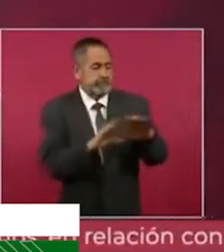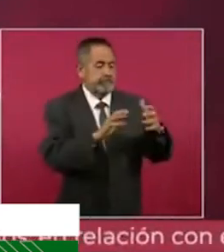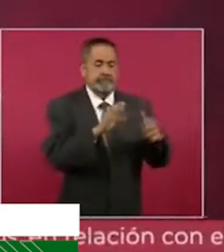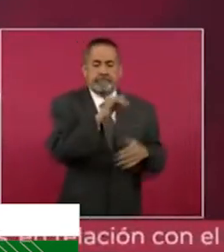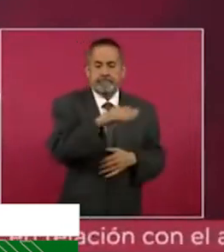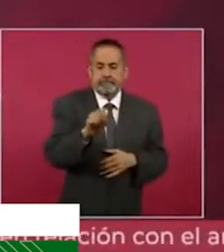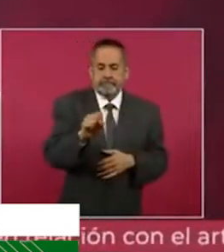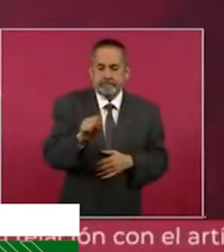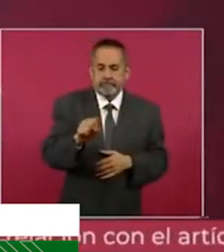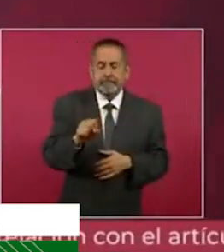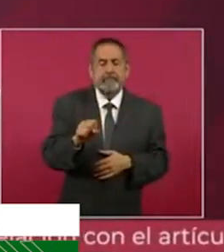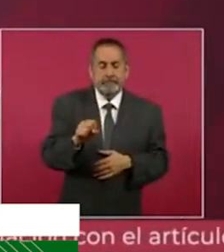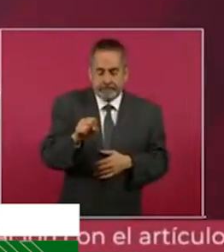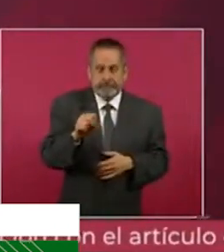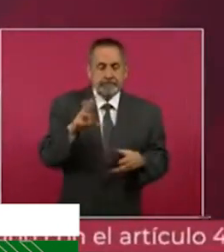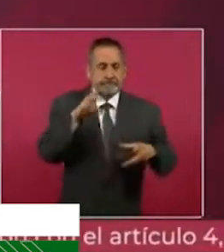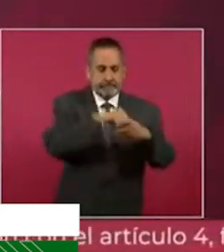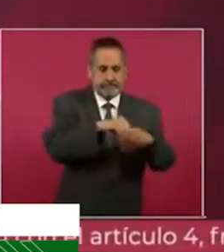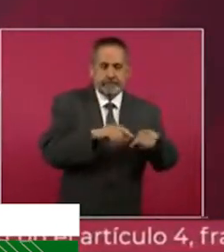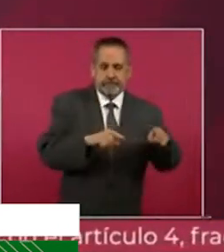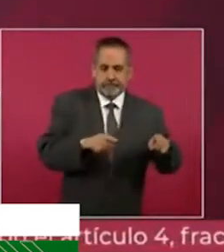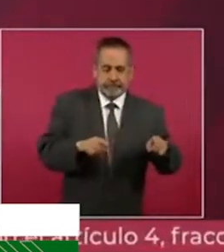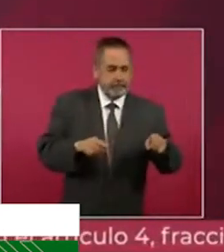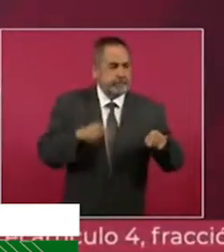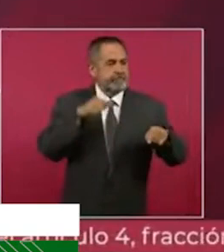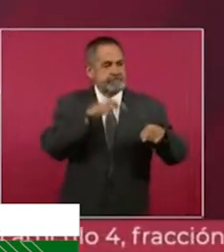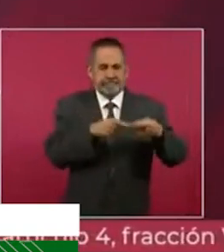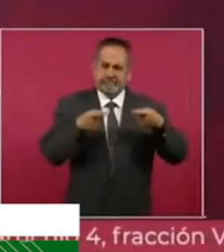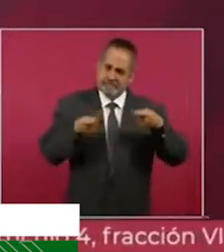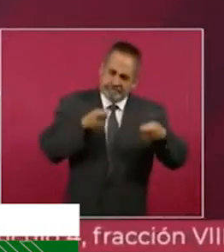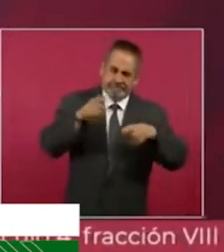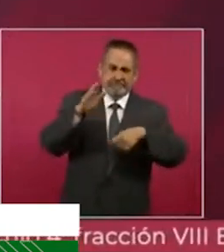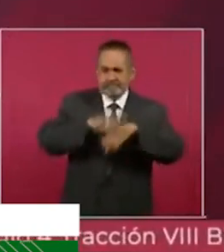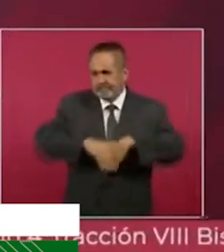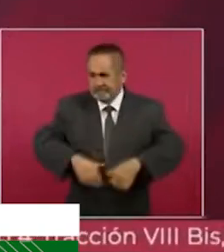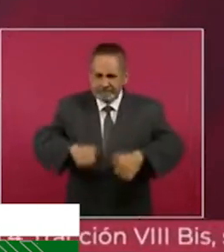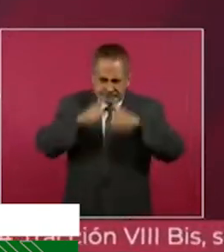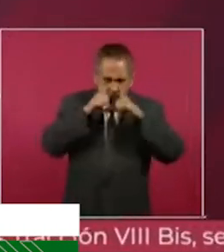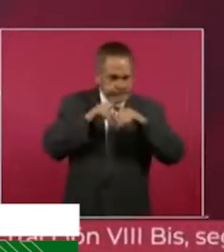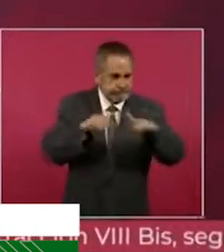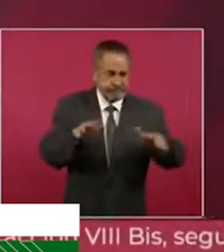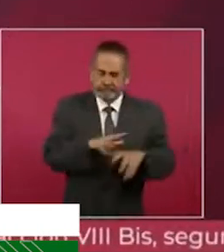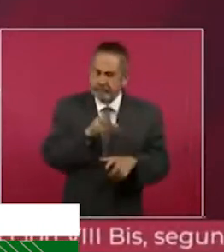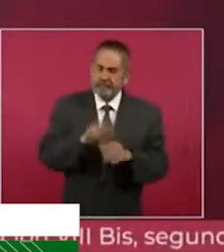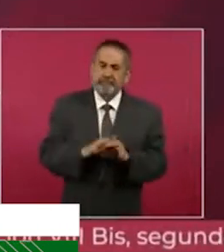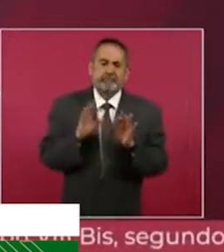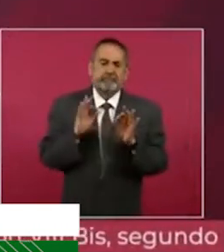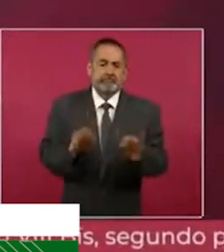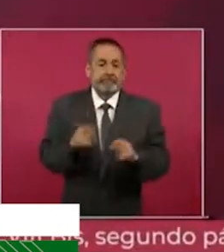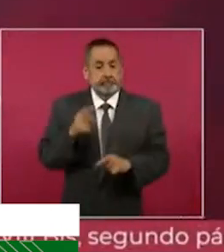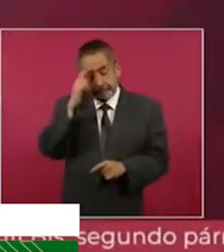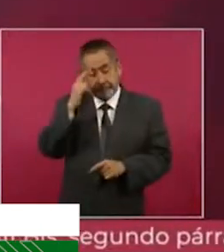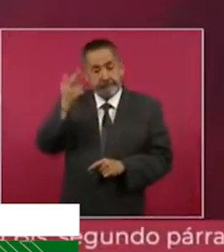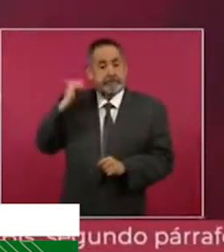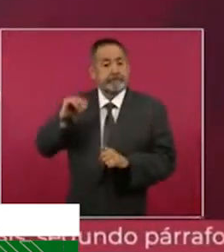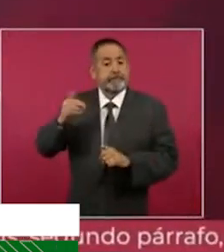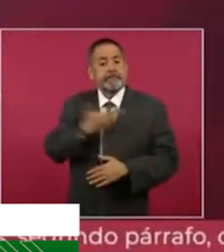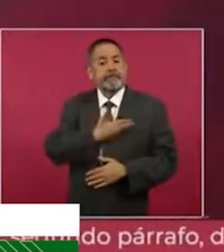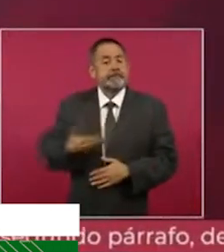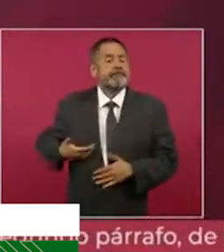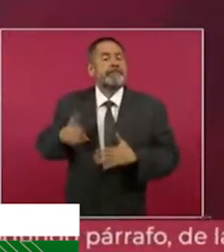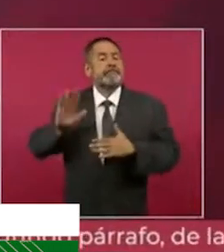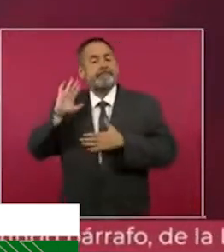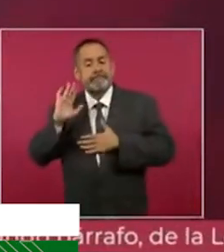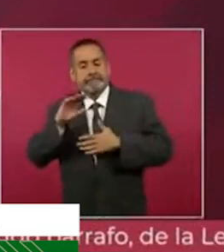en el sistema IMSS Bienestar, para que ahí haya ahora sí, finalmente, y ese fue un compromiso del señor presidente,